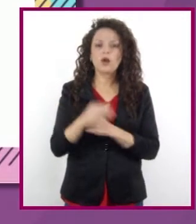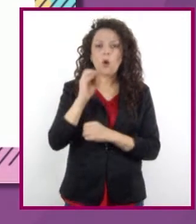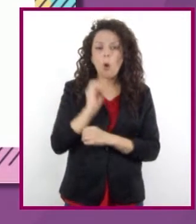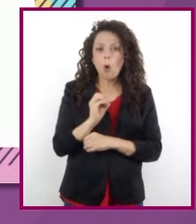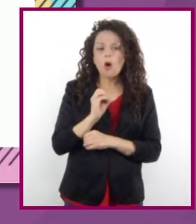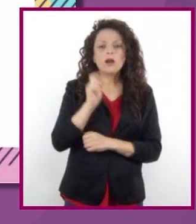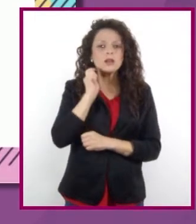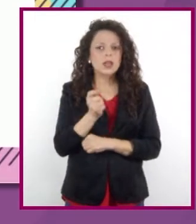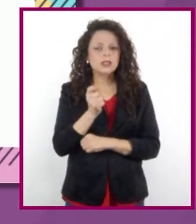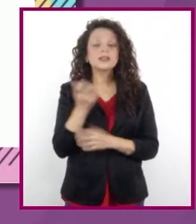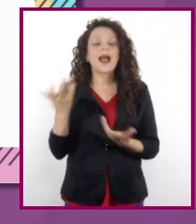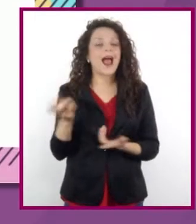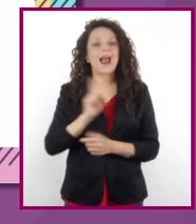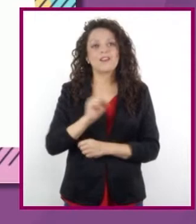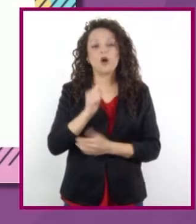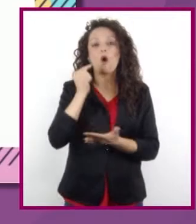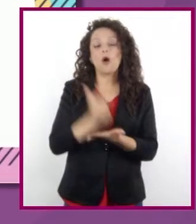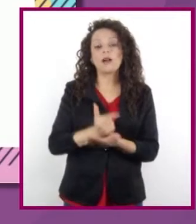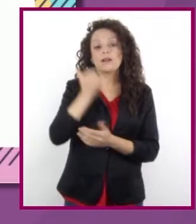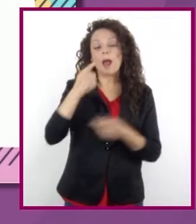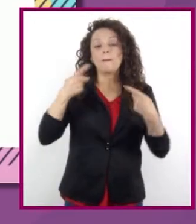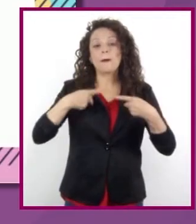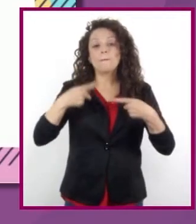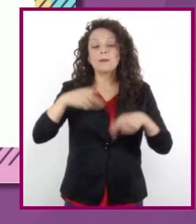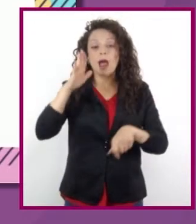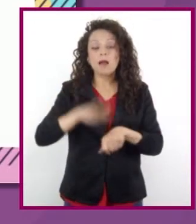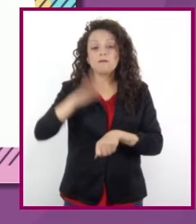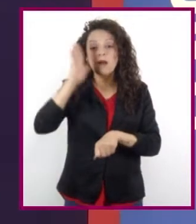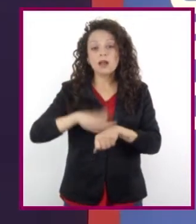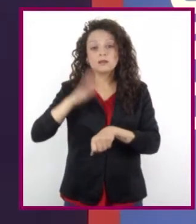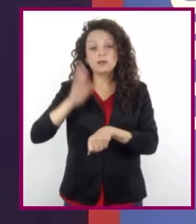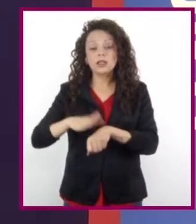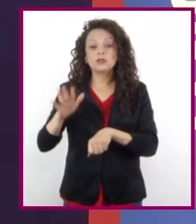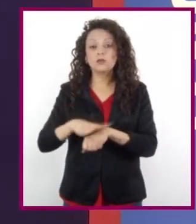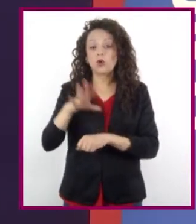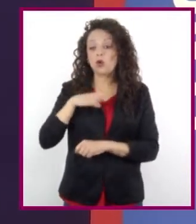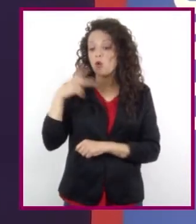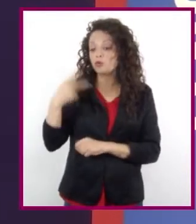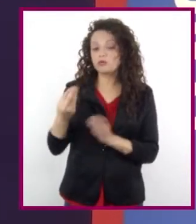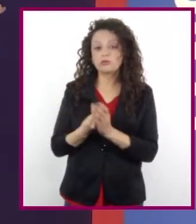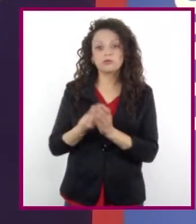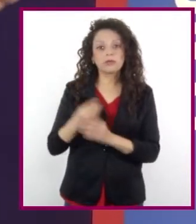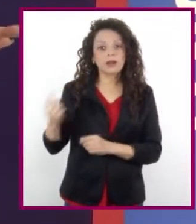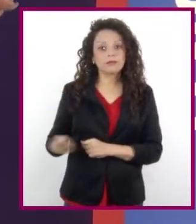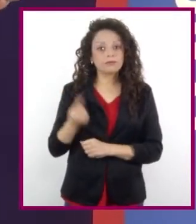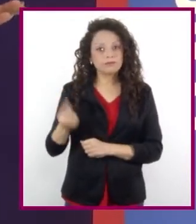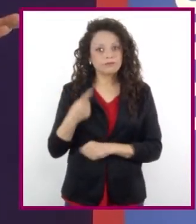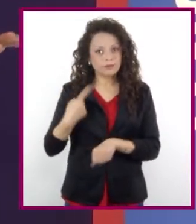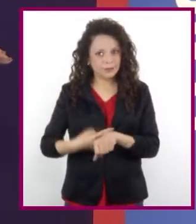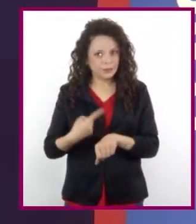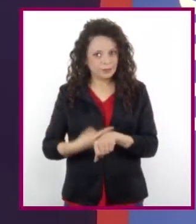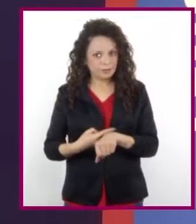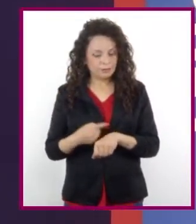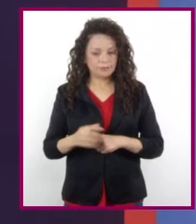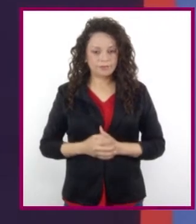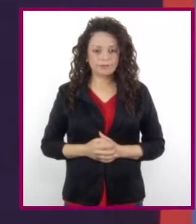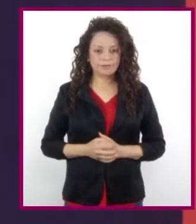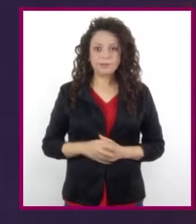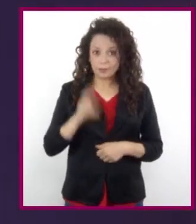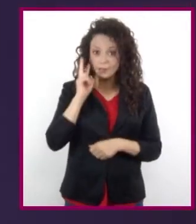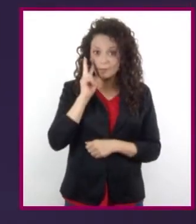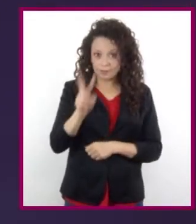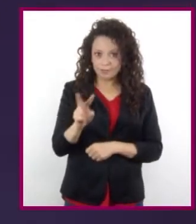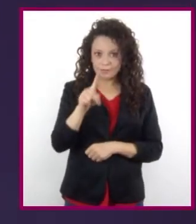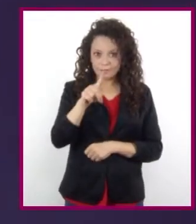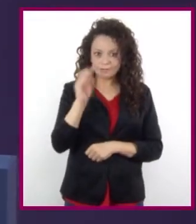más seriamente quienes ya sufren otros padecimientos. ¿Notaron cómo cambia lo que leemos cuando se